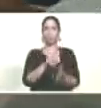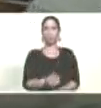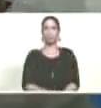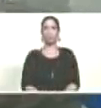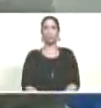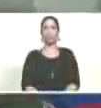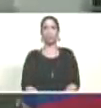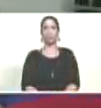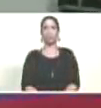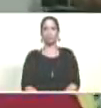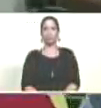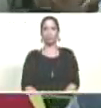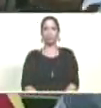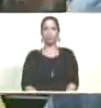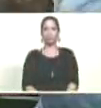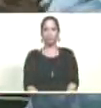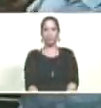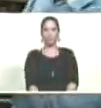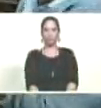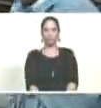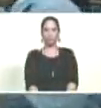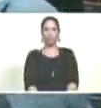Bueno.